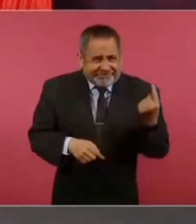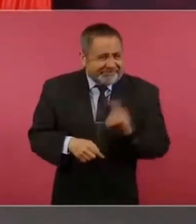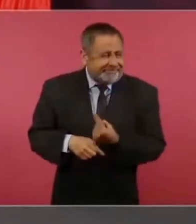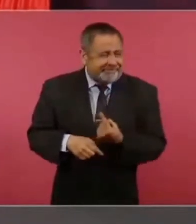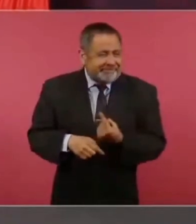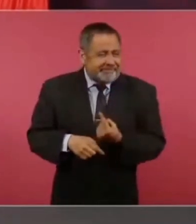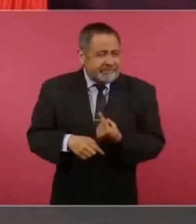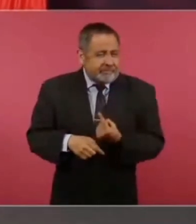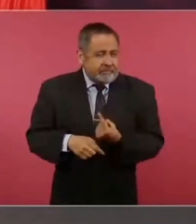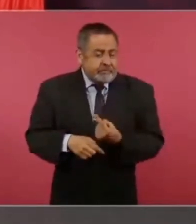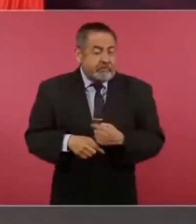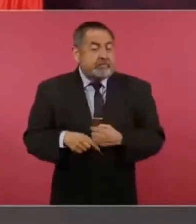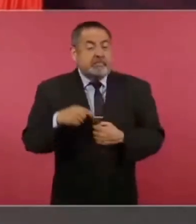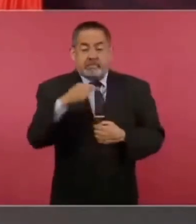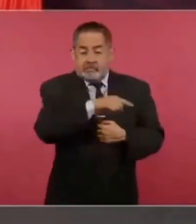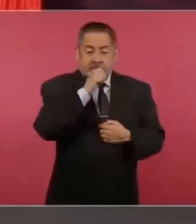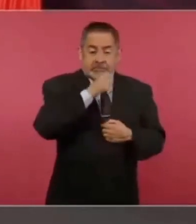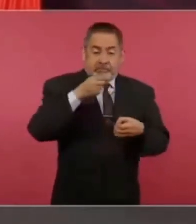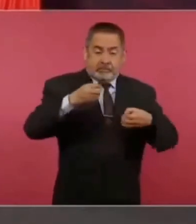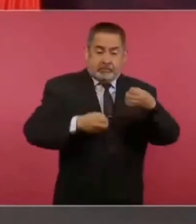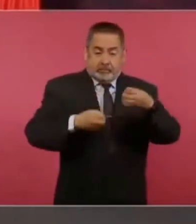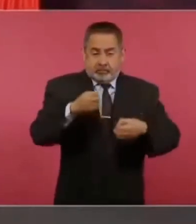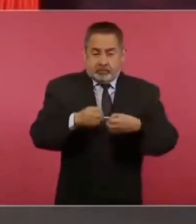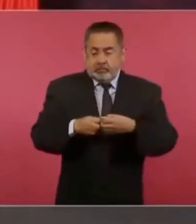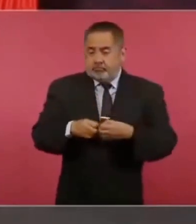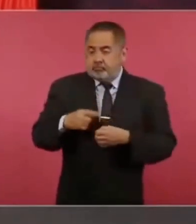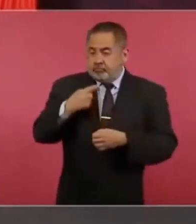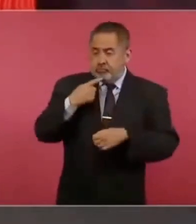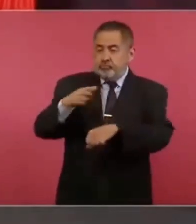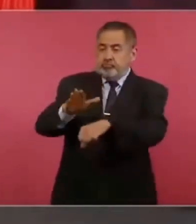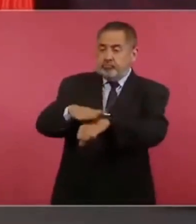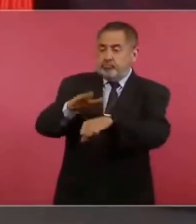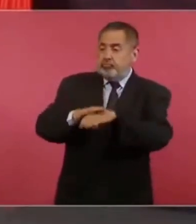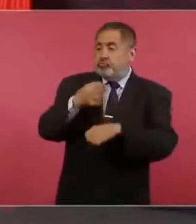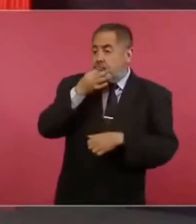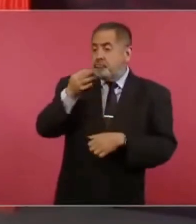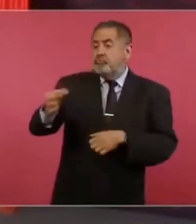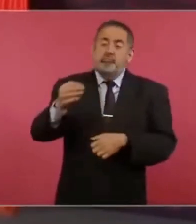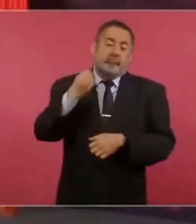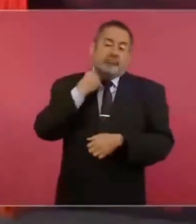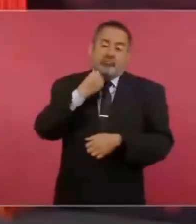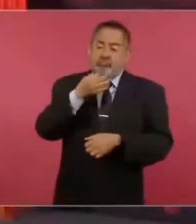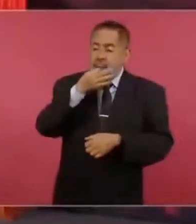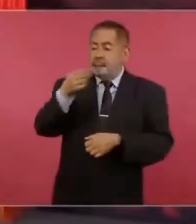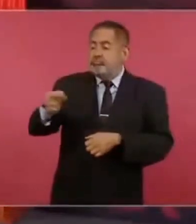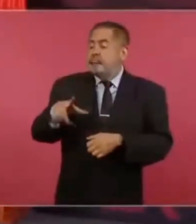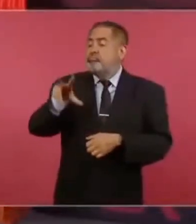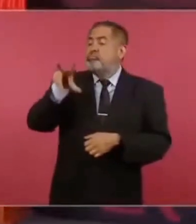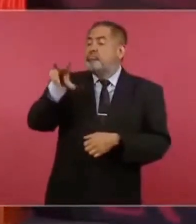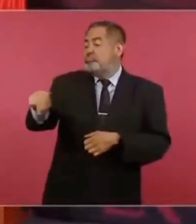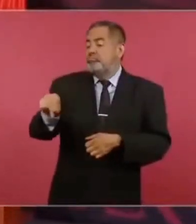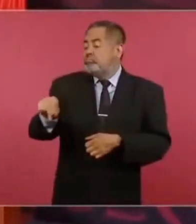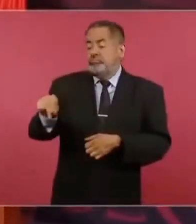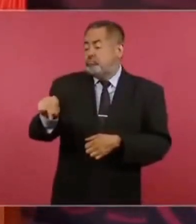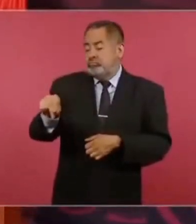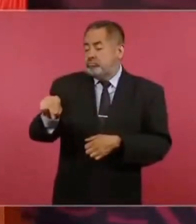sino que externa al abogado de la Fiscalía de que este era un asunto